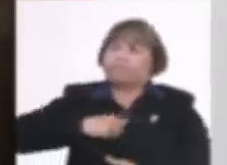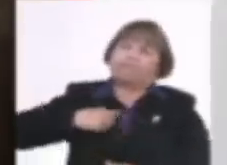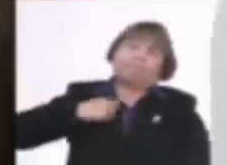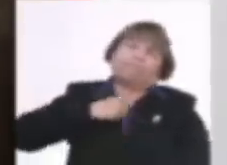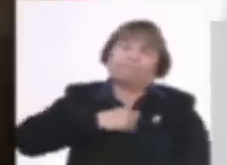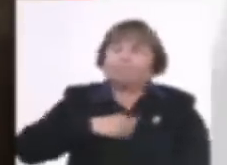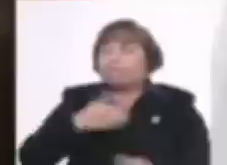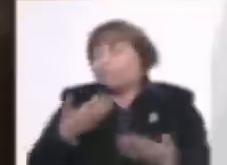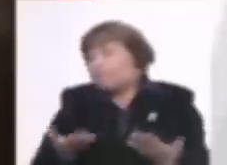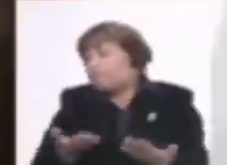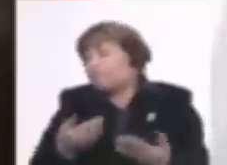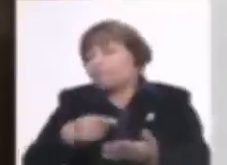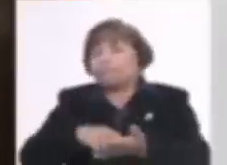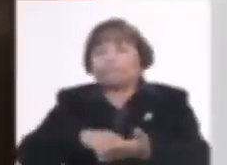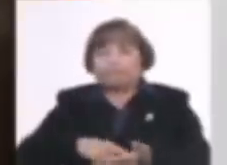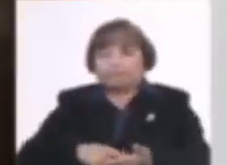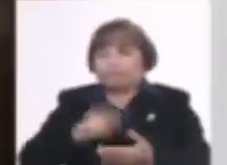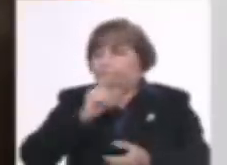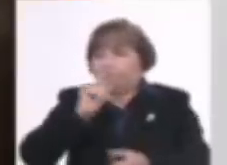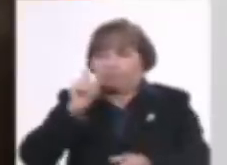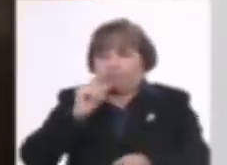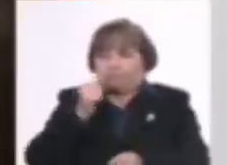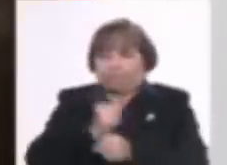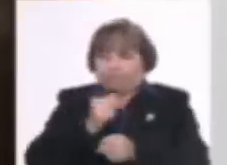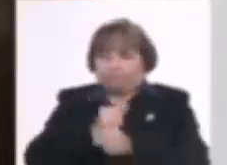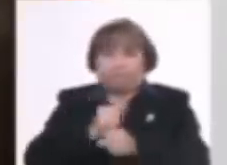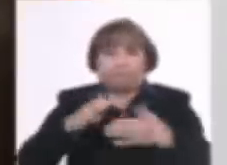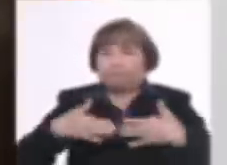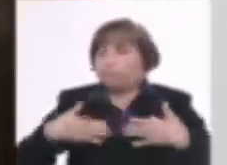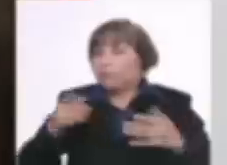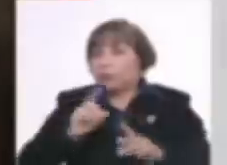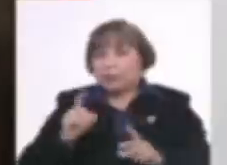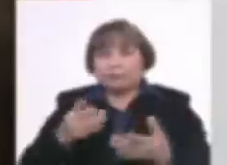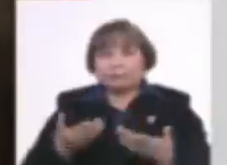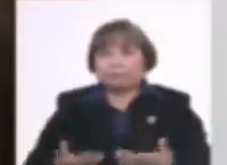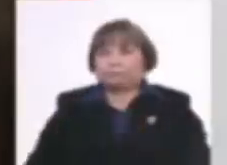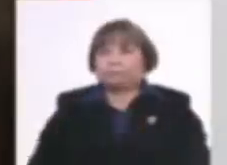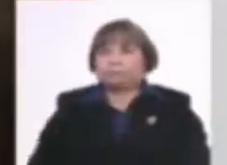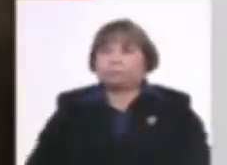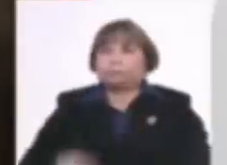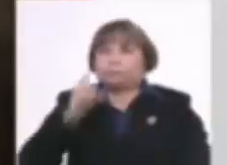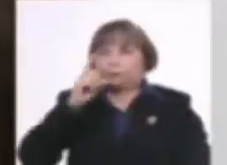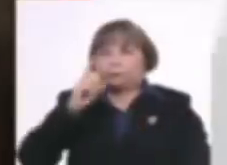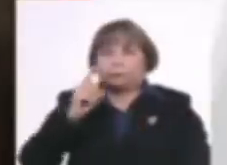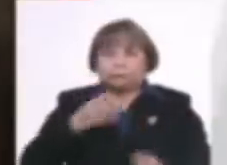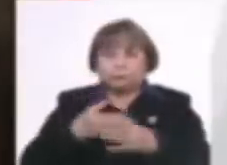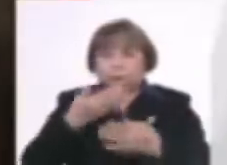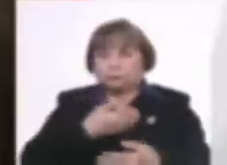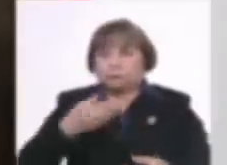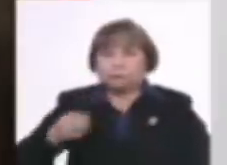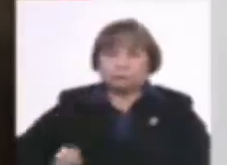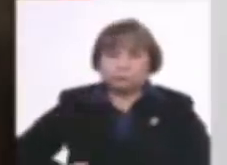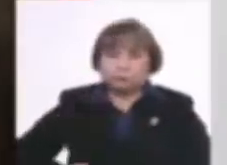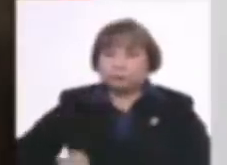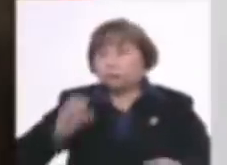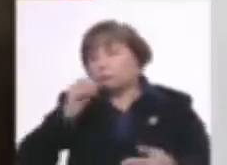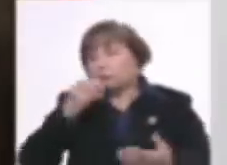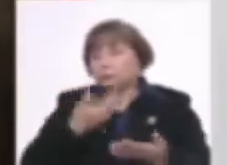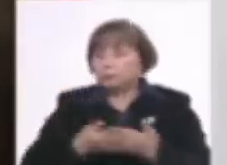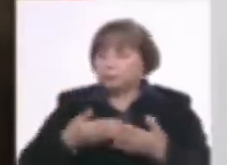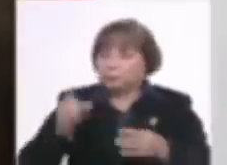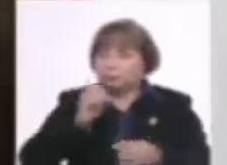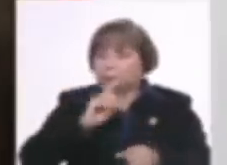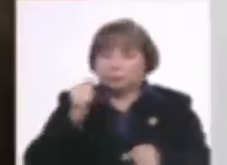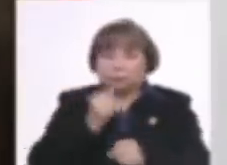lastimosamente es una exigencia de que ellos no puedan trabajar en una institución pública o evidentemente